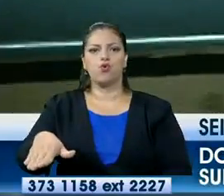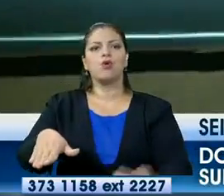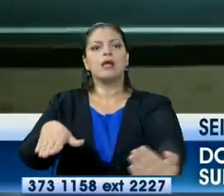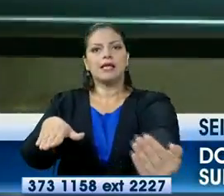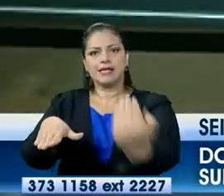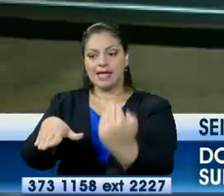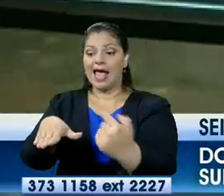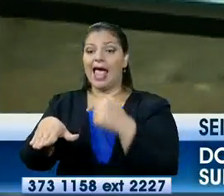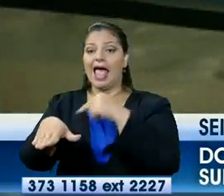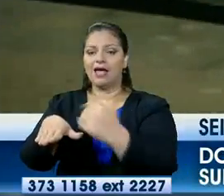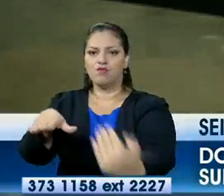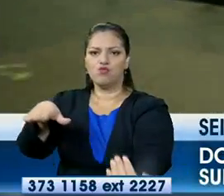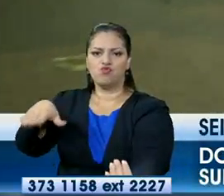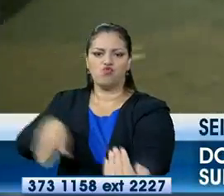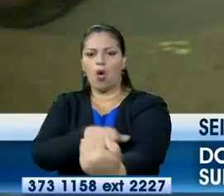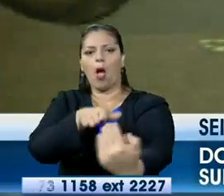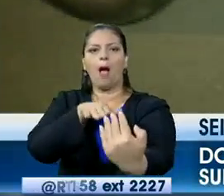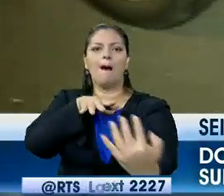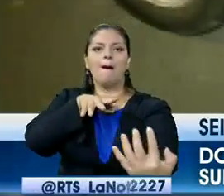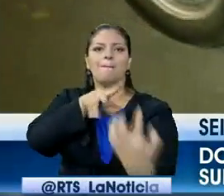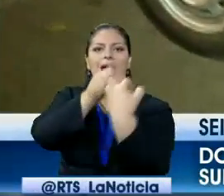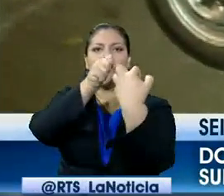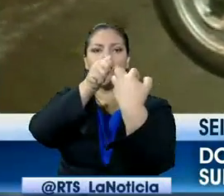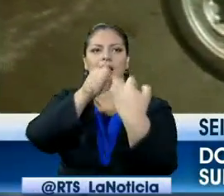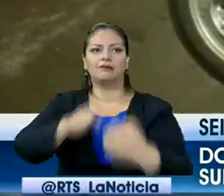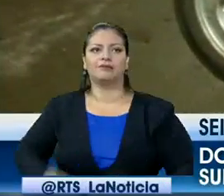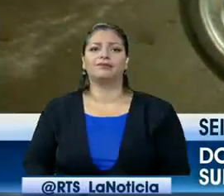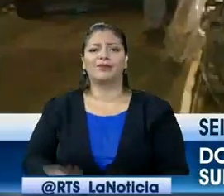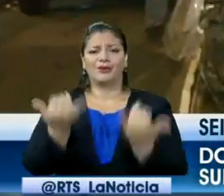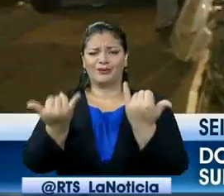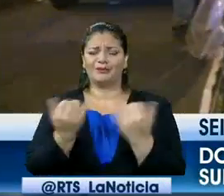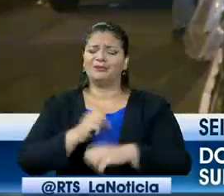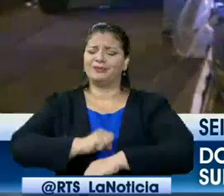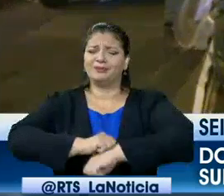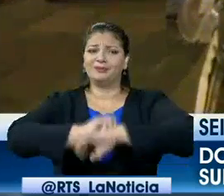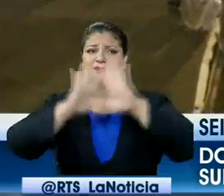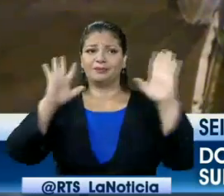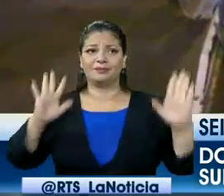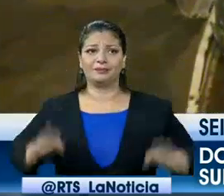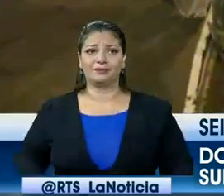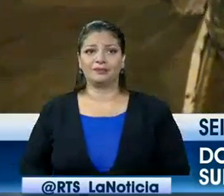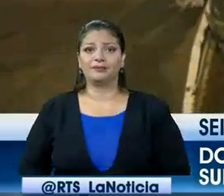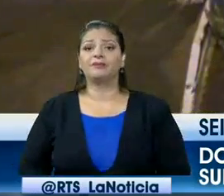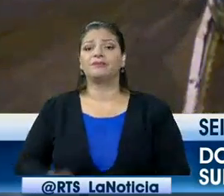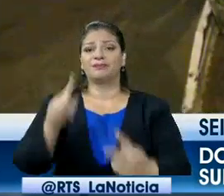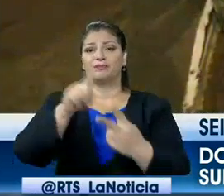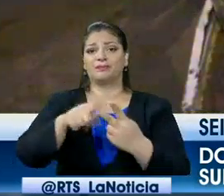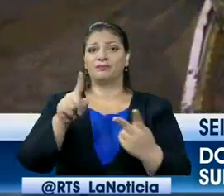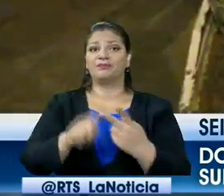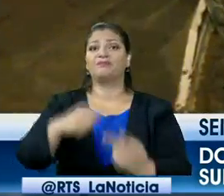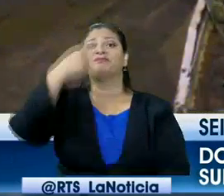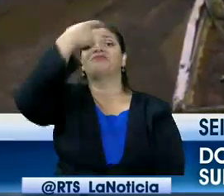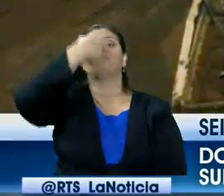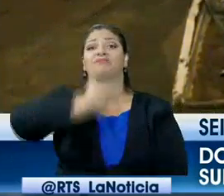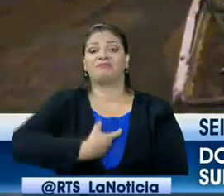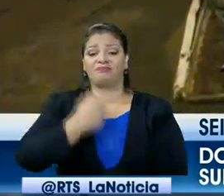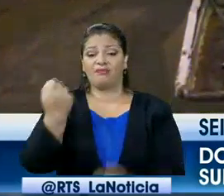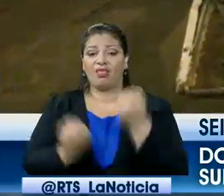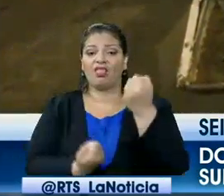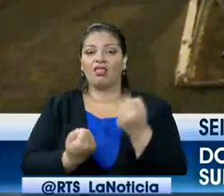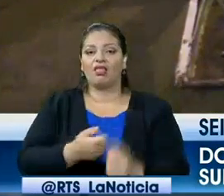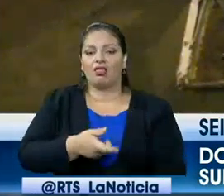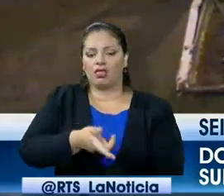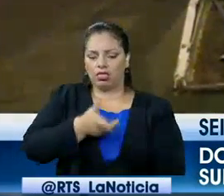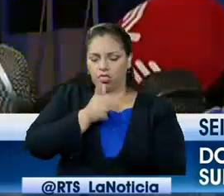se registraron en horas de la madrugada y en ambos casos los conductores se encontraban en aparente